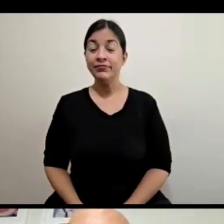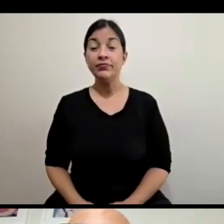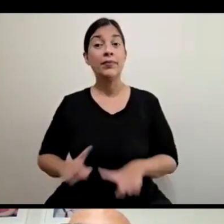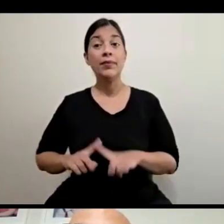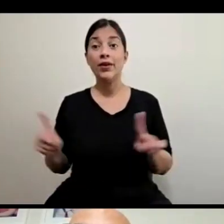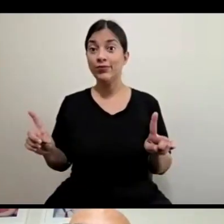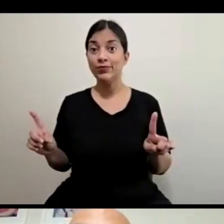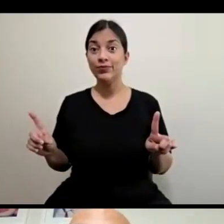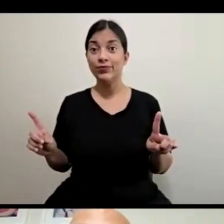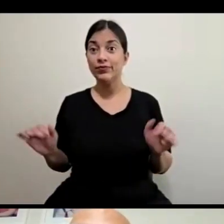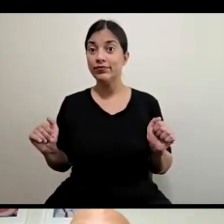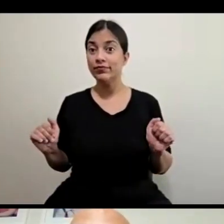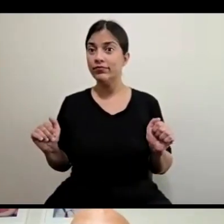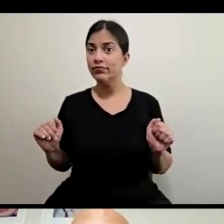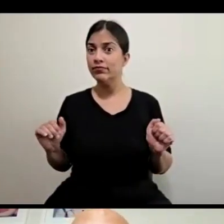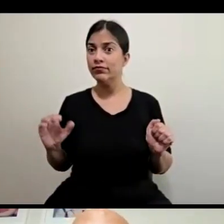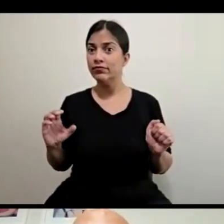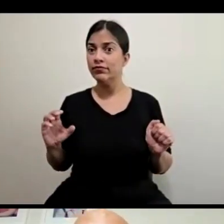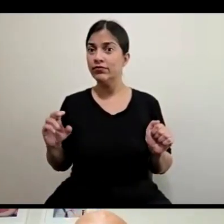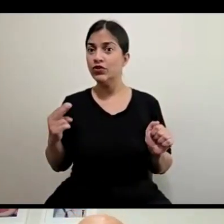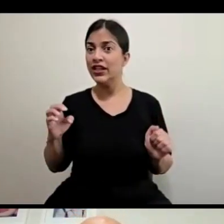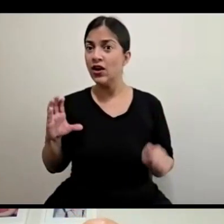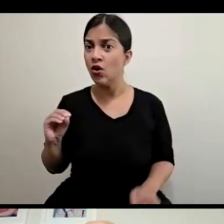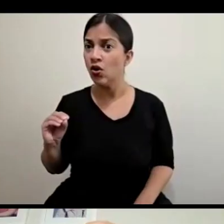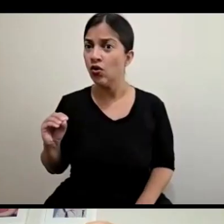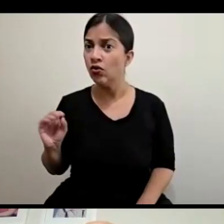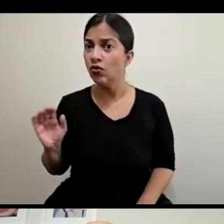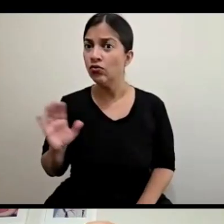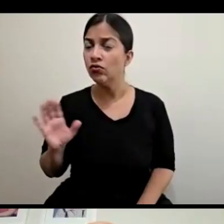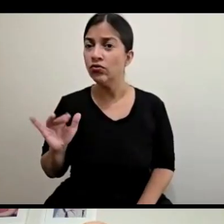Pero, Checo, ¿estás ahí? ¿Estás ahí, Checo?